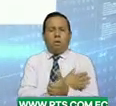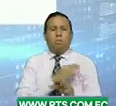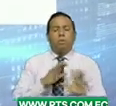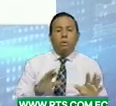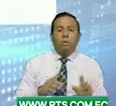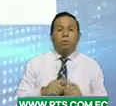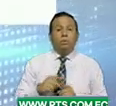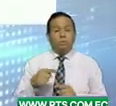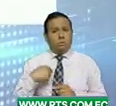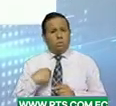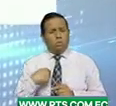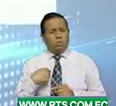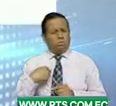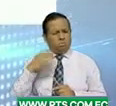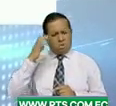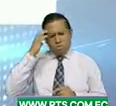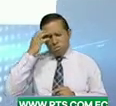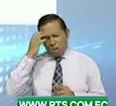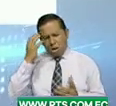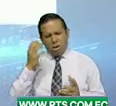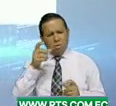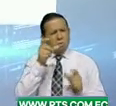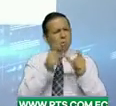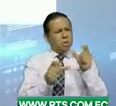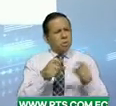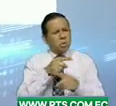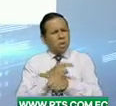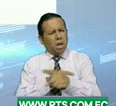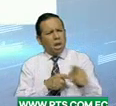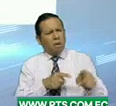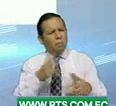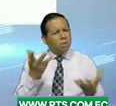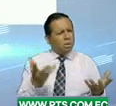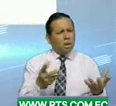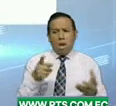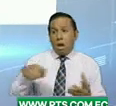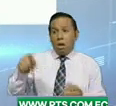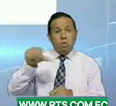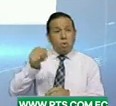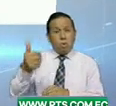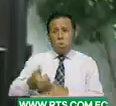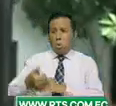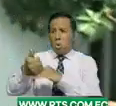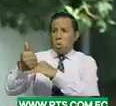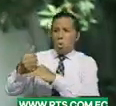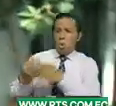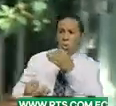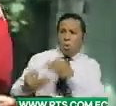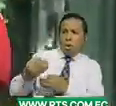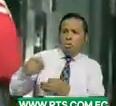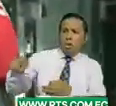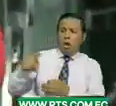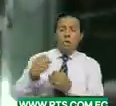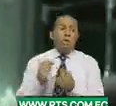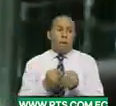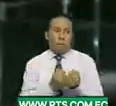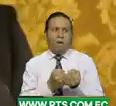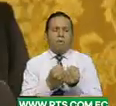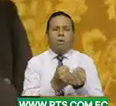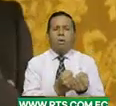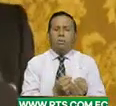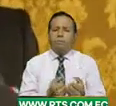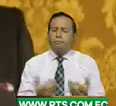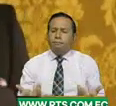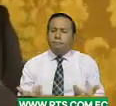como algunas personas continúan gozando del respaldo de quienes les deben favores. Aquellas publicaciones generaron un intercambio